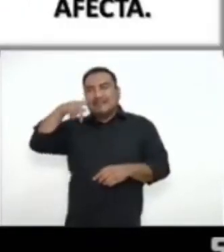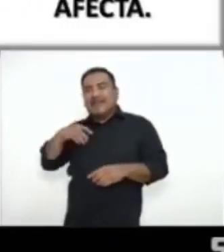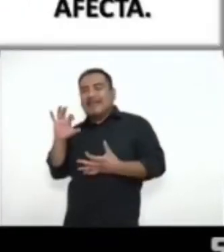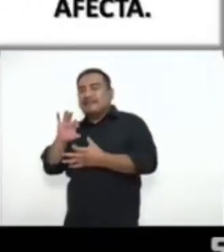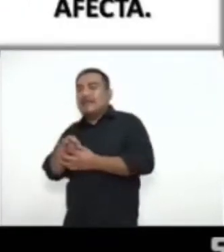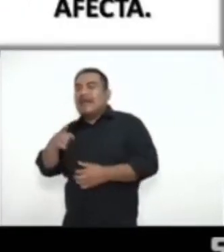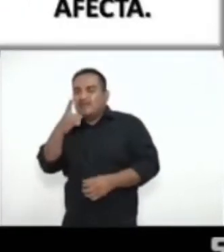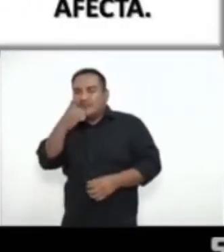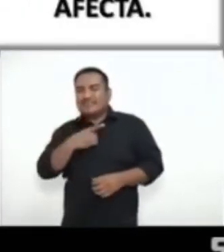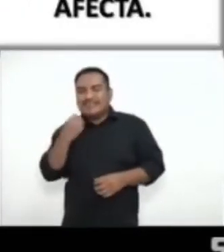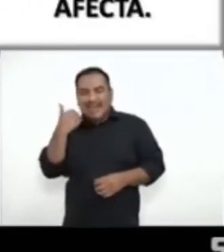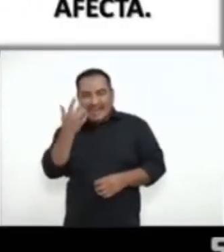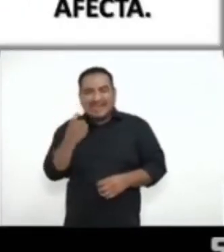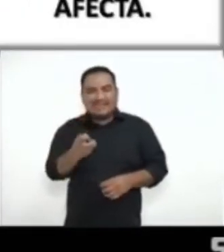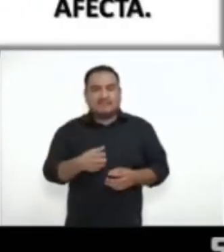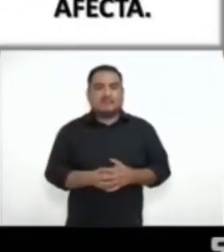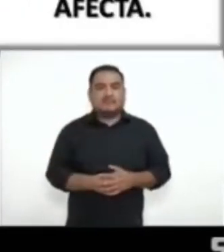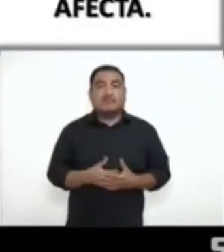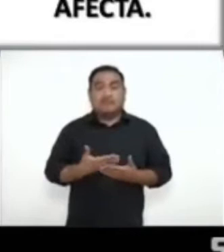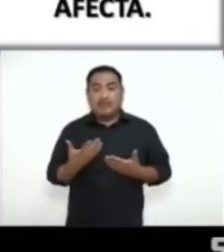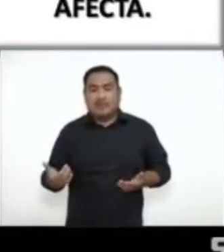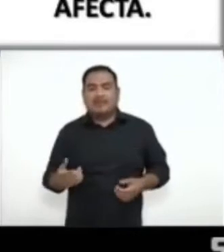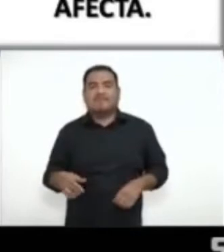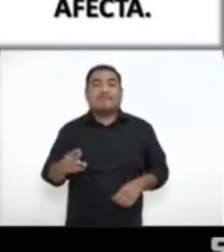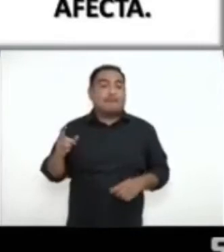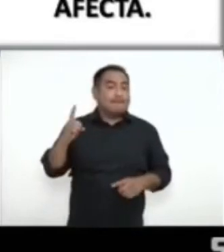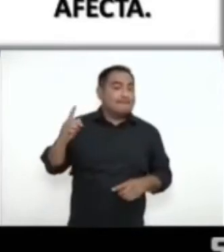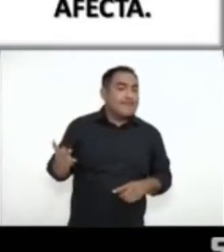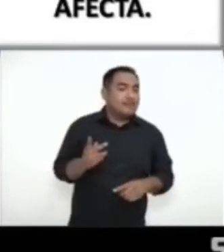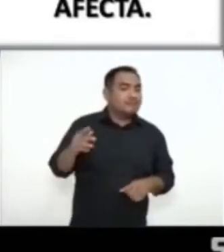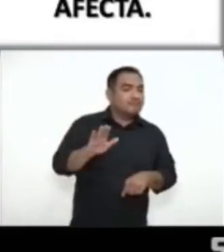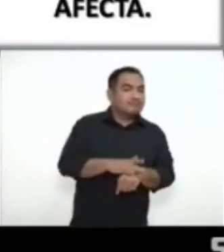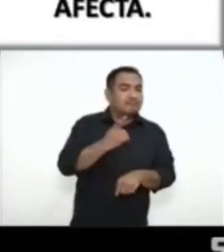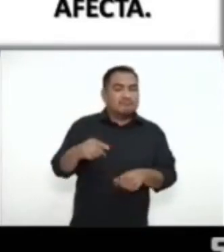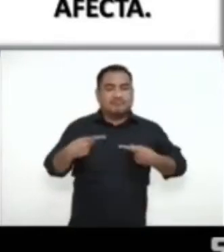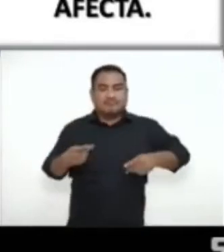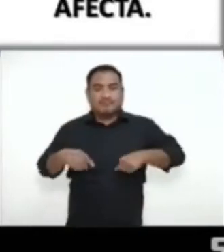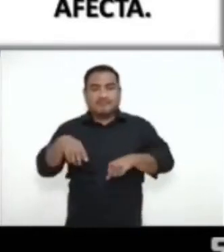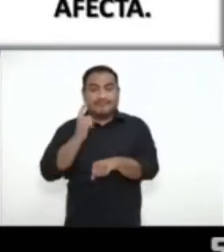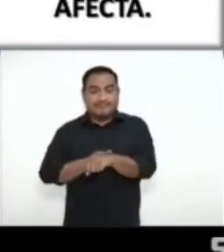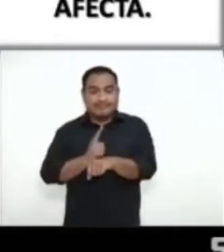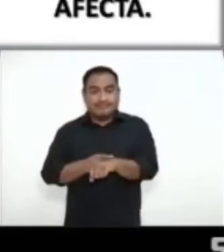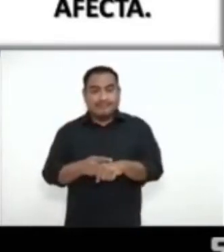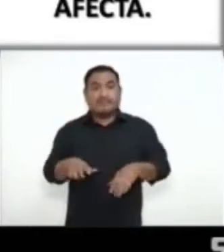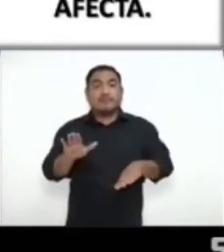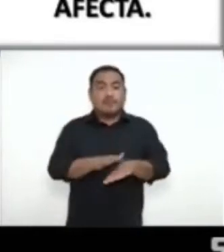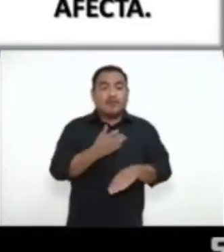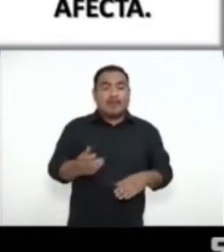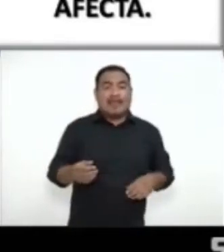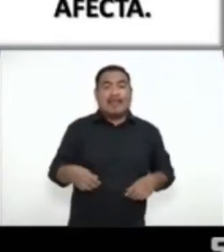¿Por qué enfermamos? Porque nuestras creencias van a determinar nuestros